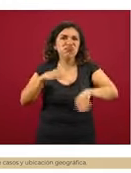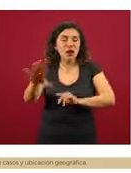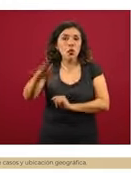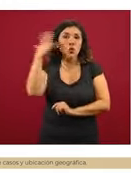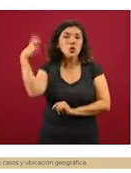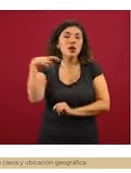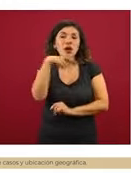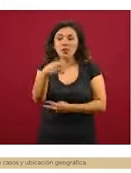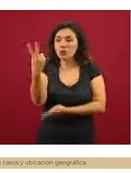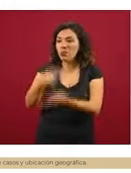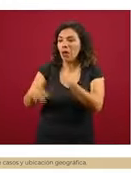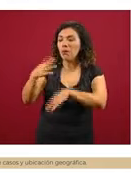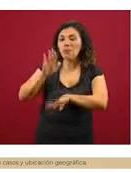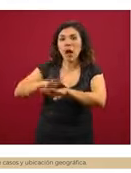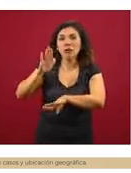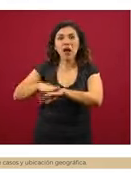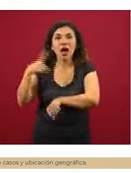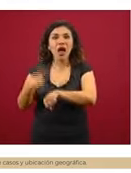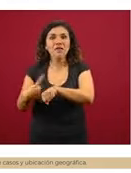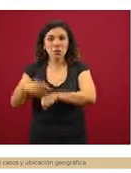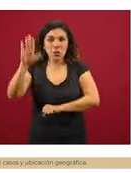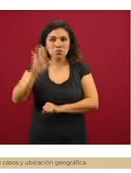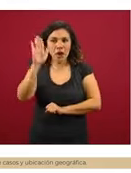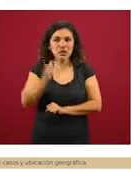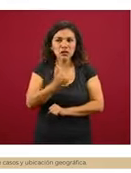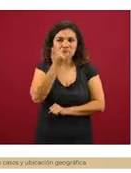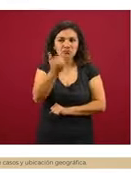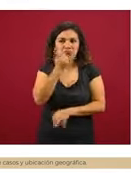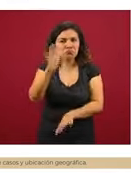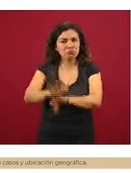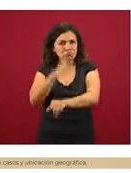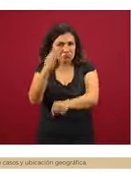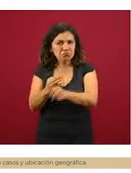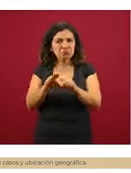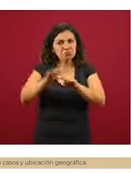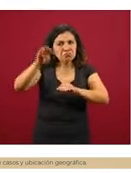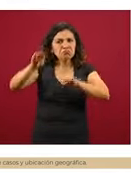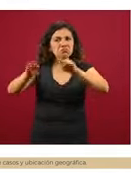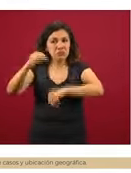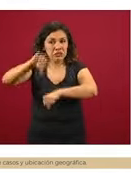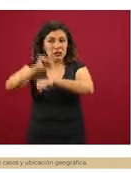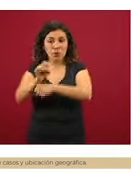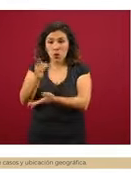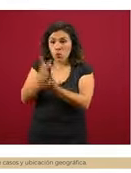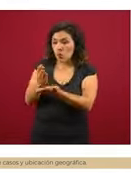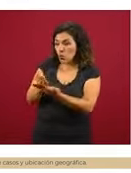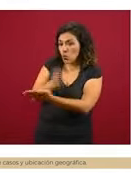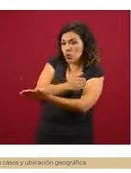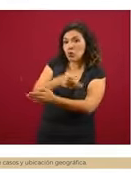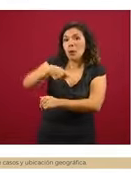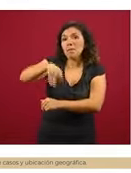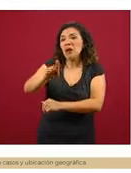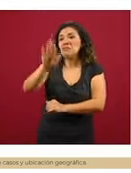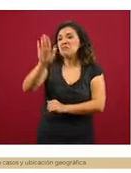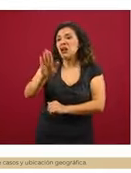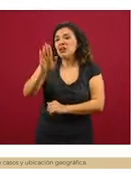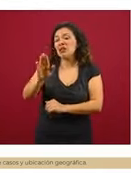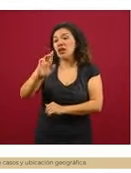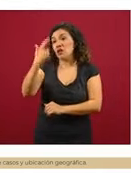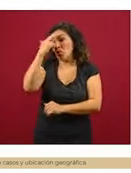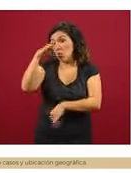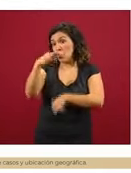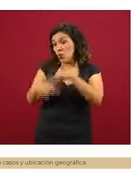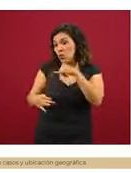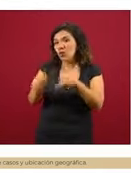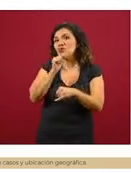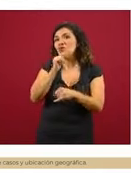la cantidad de casos, pareciera que pudiera haber ya una estabilidad solo en la última semana, pero recuerden que la última semana todavía